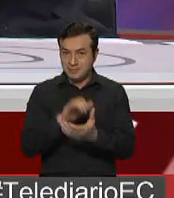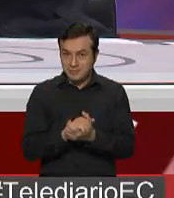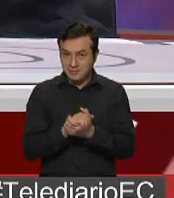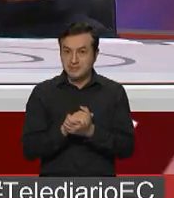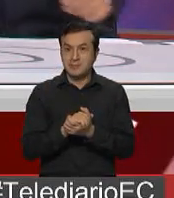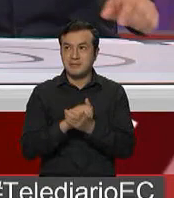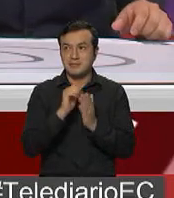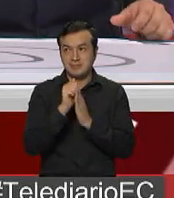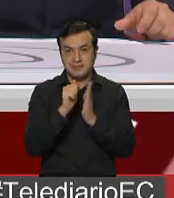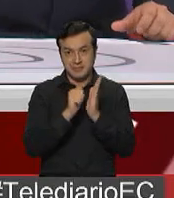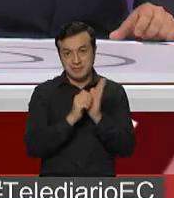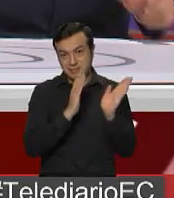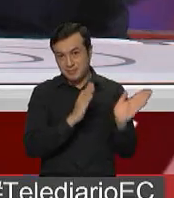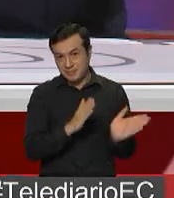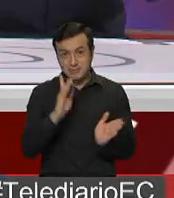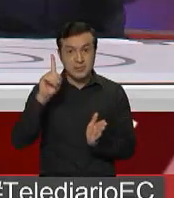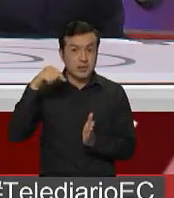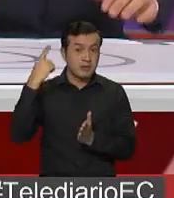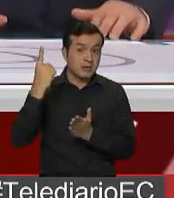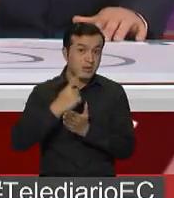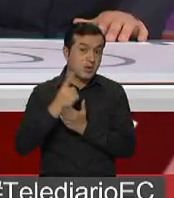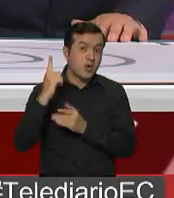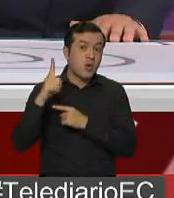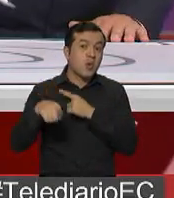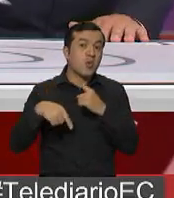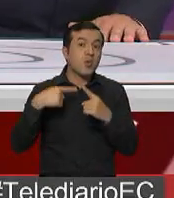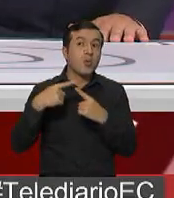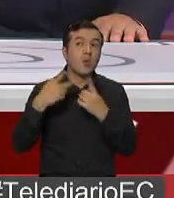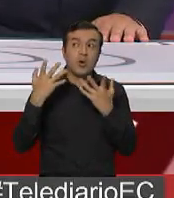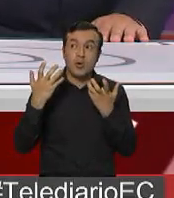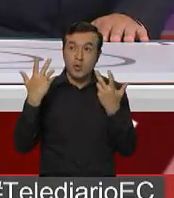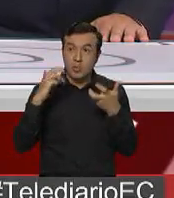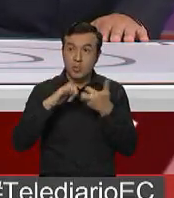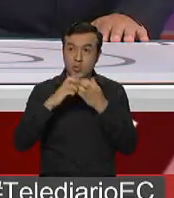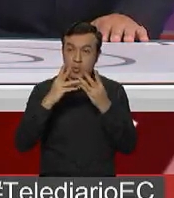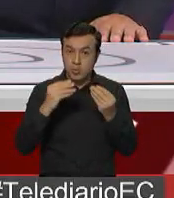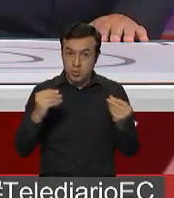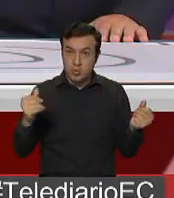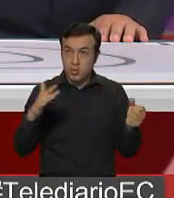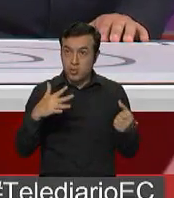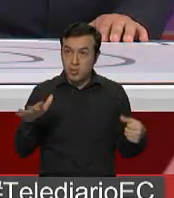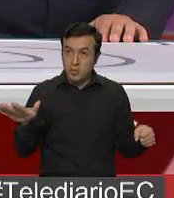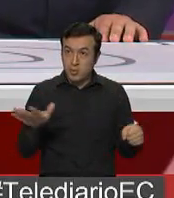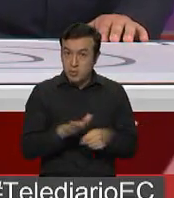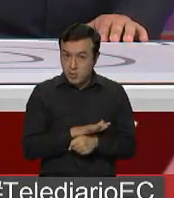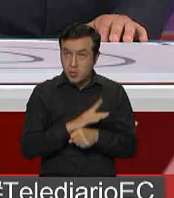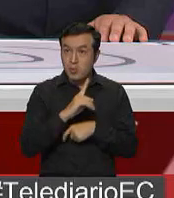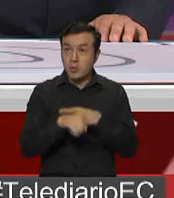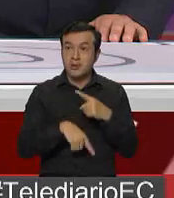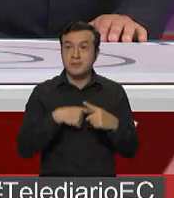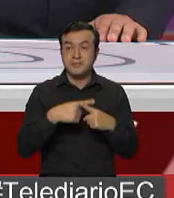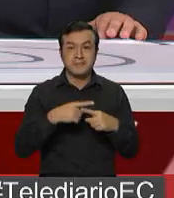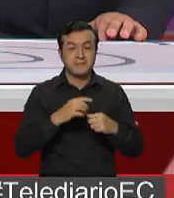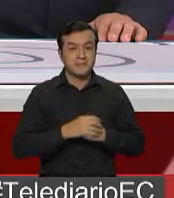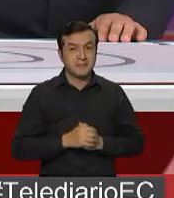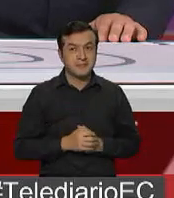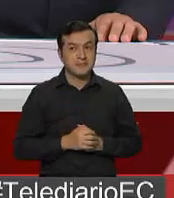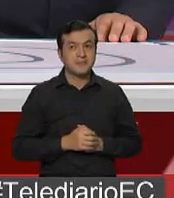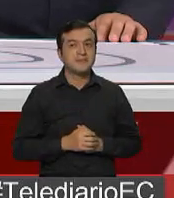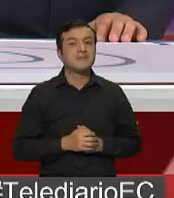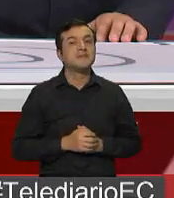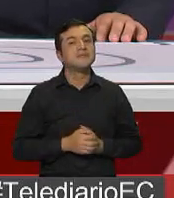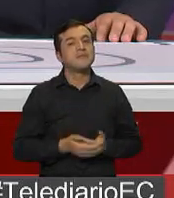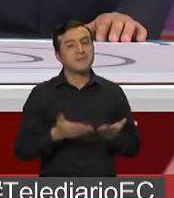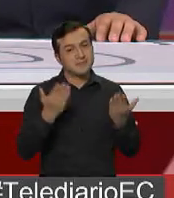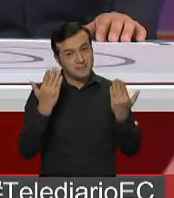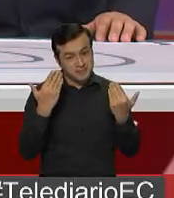pueda programarlo para las siguientes semanas? ¿Cuándo ustedes podrían ya resolver el tema de matrimonios y pasaportes puntualmente? Así es.